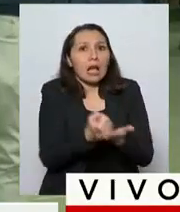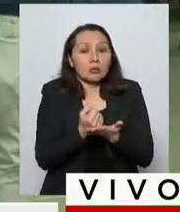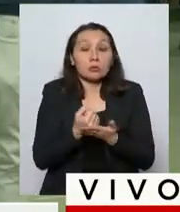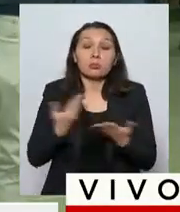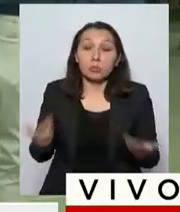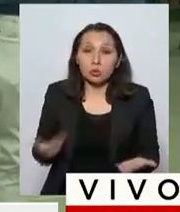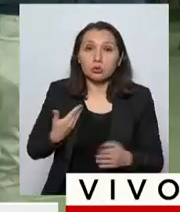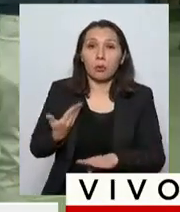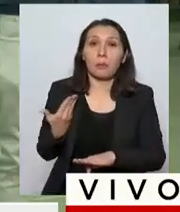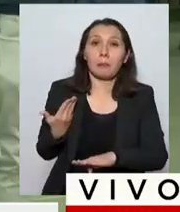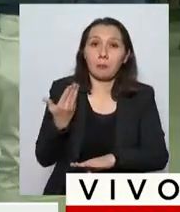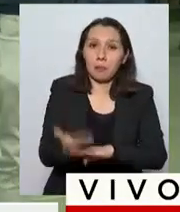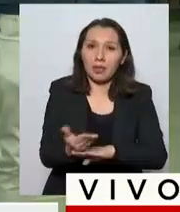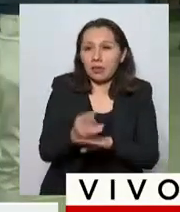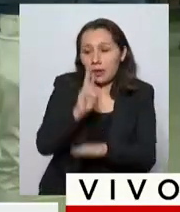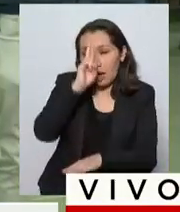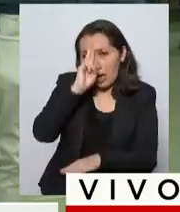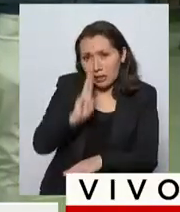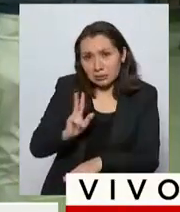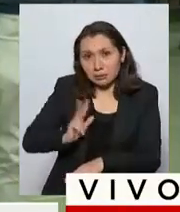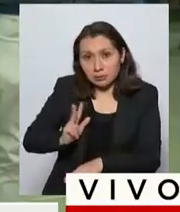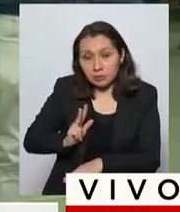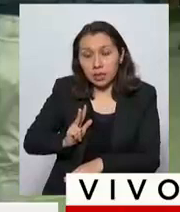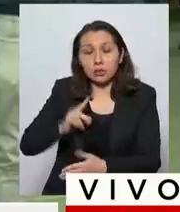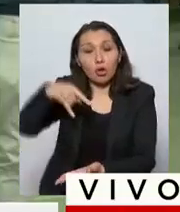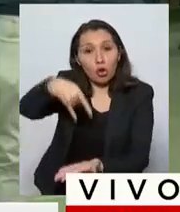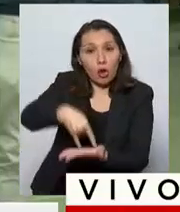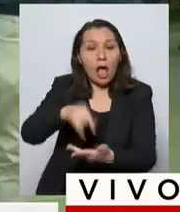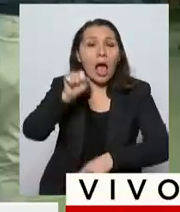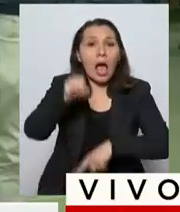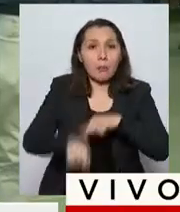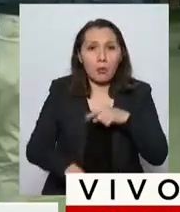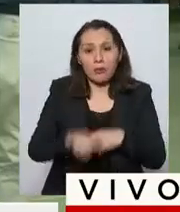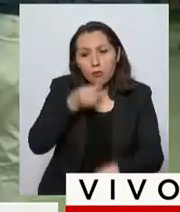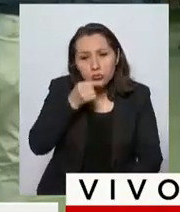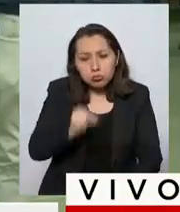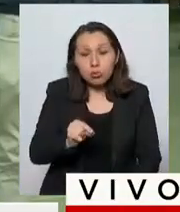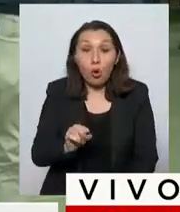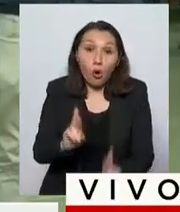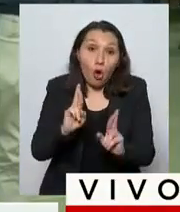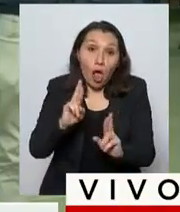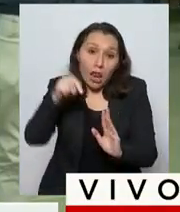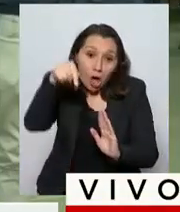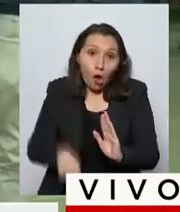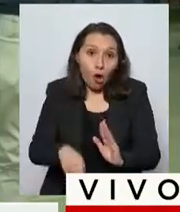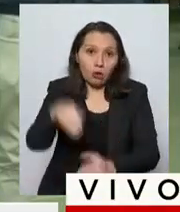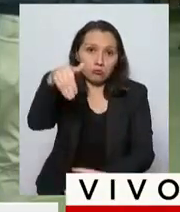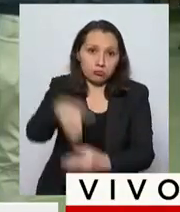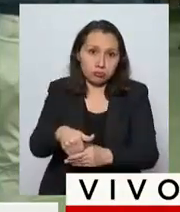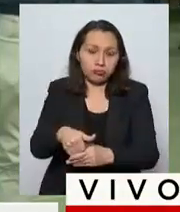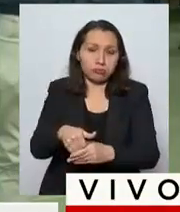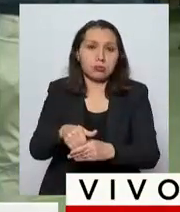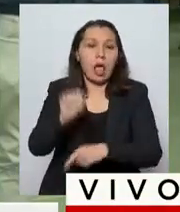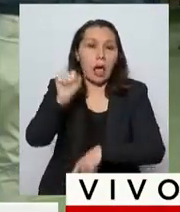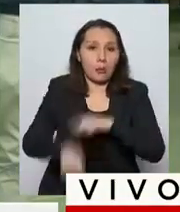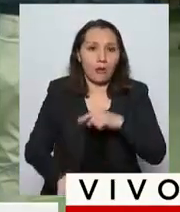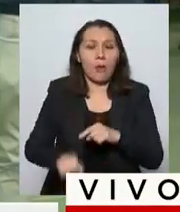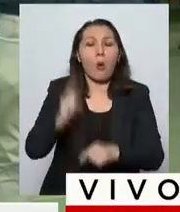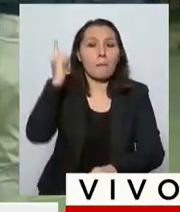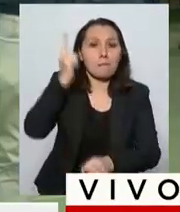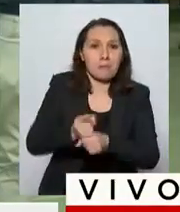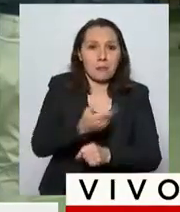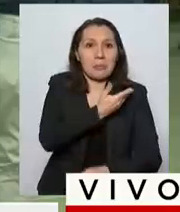pido respetuosamente al Congreso que aprobemos pronto, ojalá hoy día, este veto